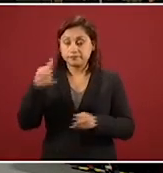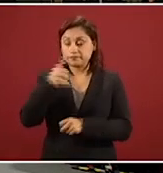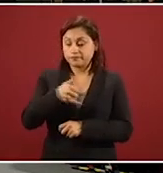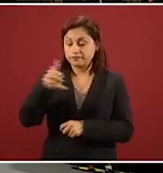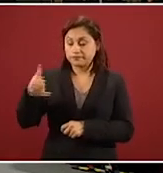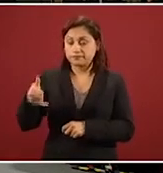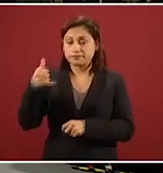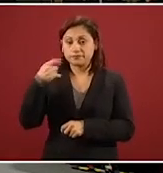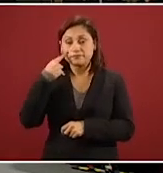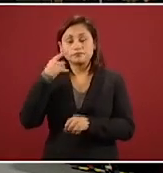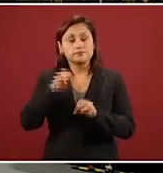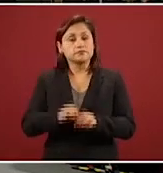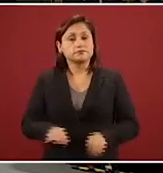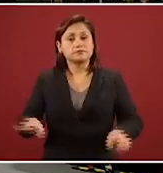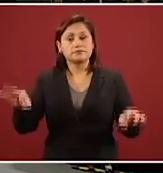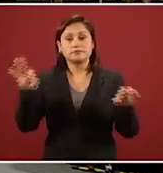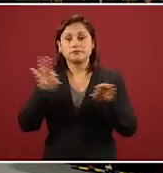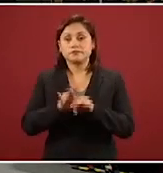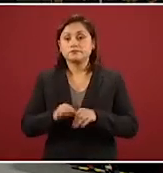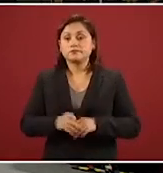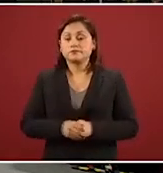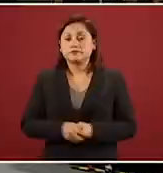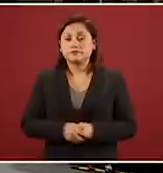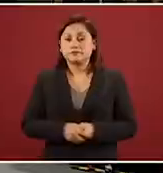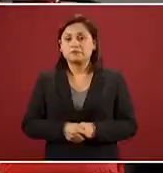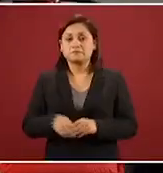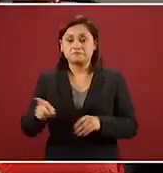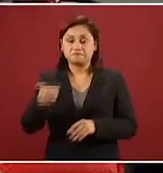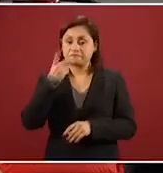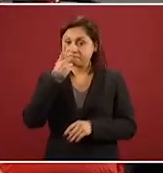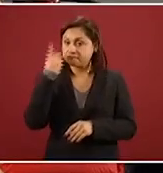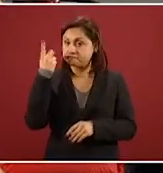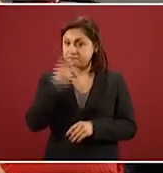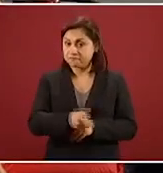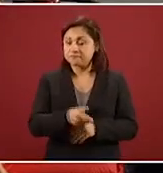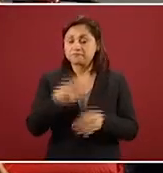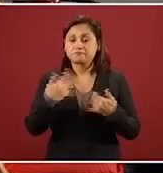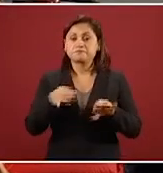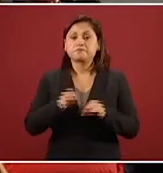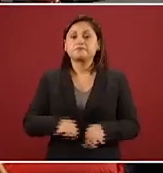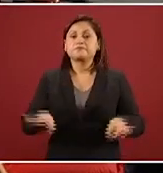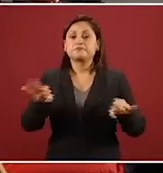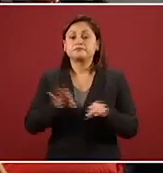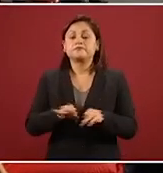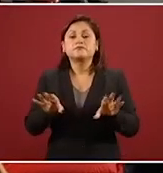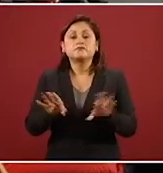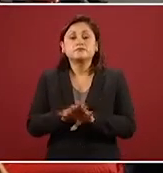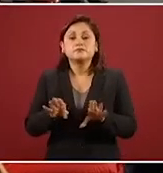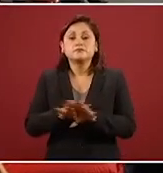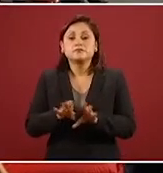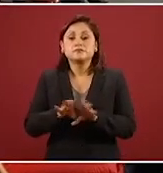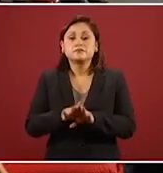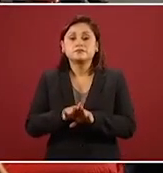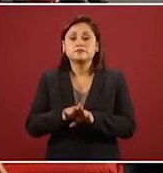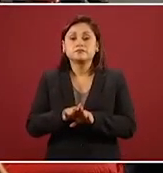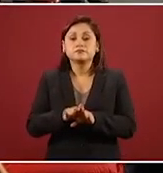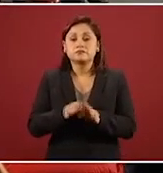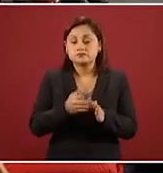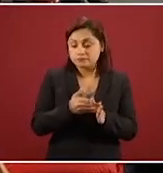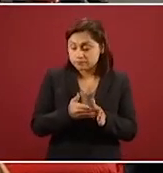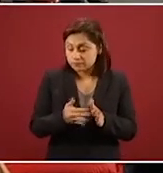importante lo que acaba de mencionar el director, de cómo ha avanzado lo de